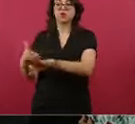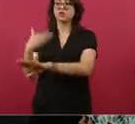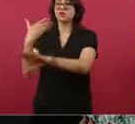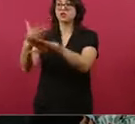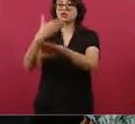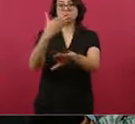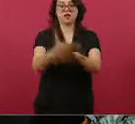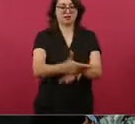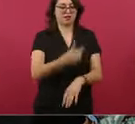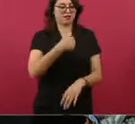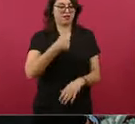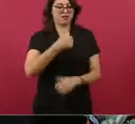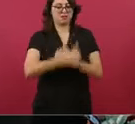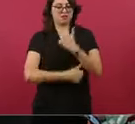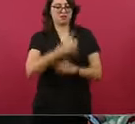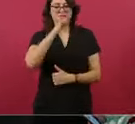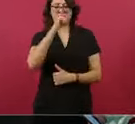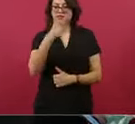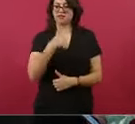me